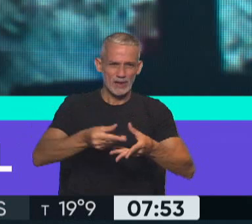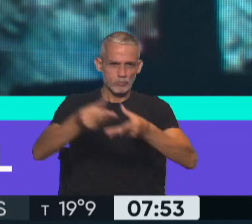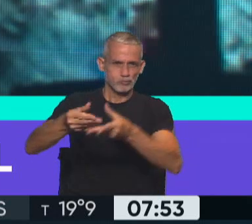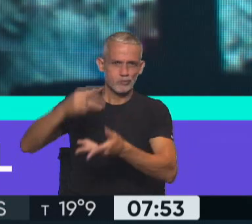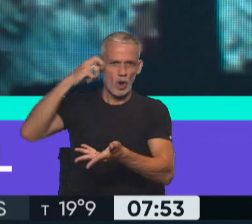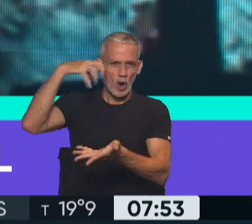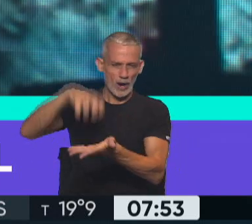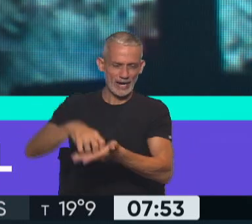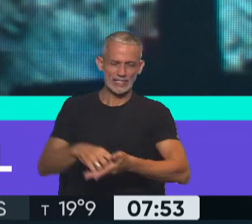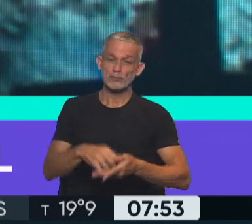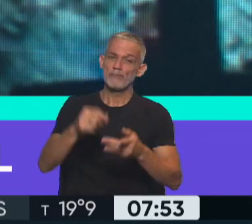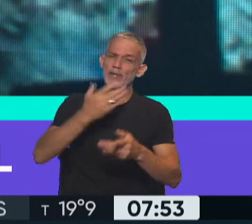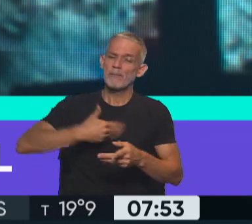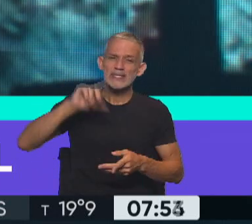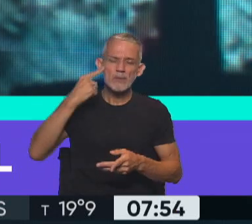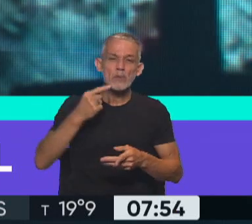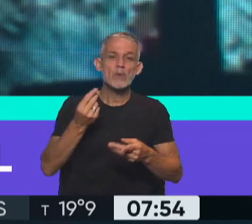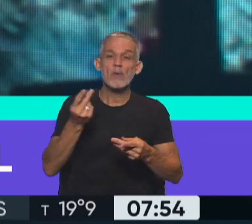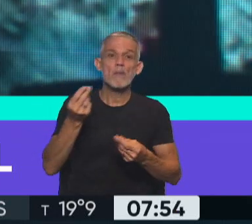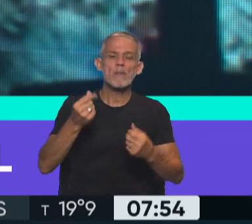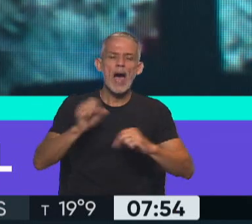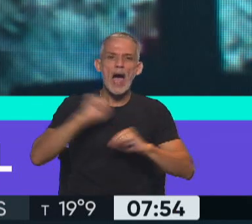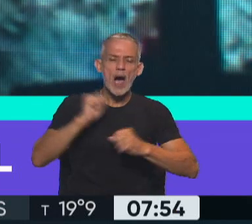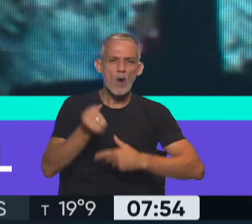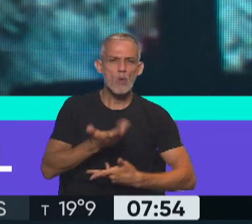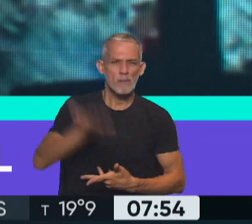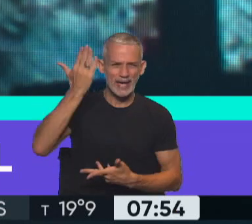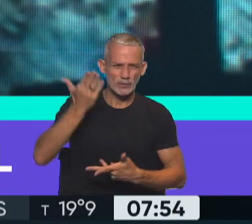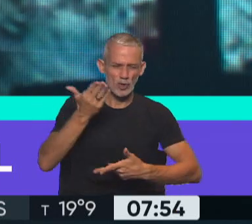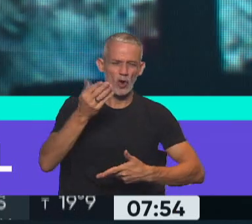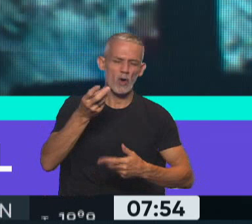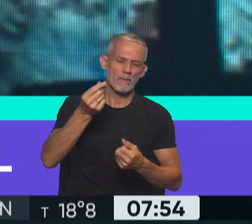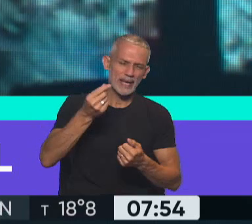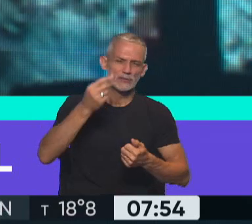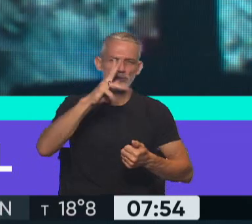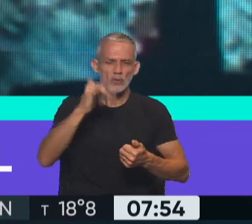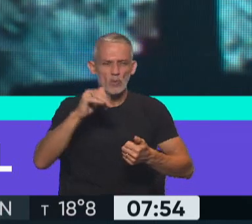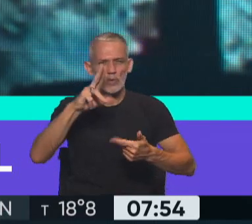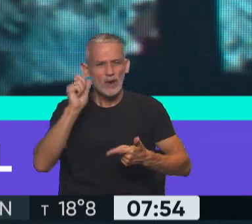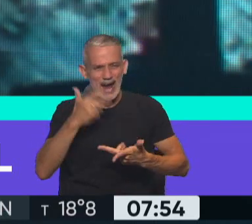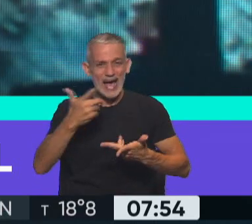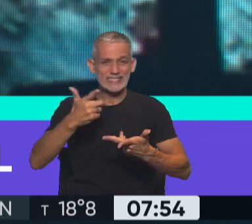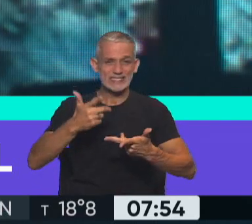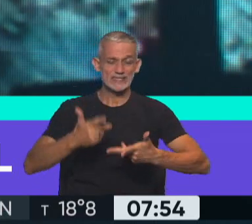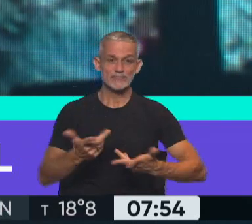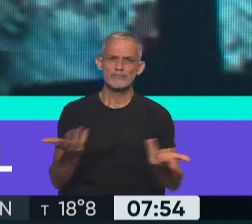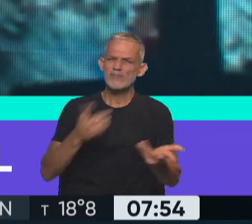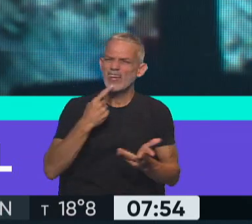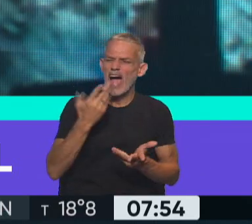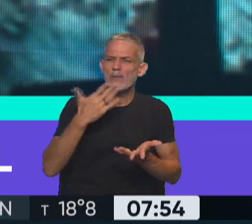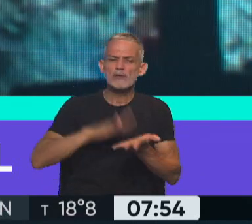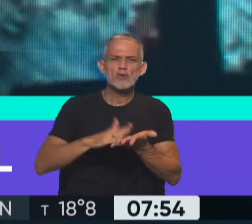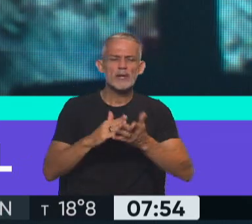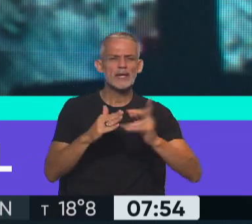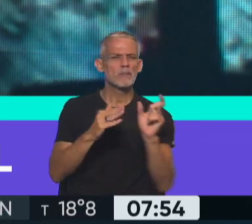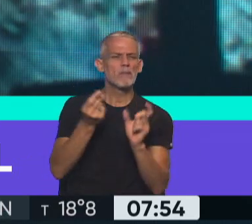hincapié el presidente en otro tema, tarifazos, habló de eso, la oposición luego también, ¿no? Se involucró con ese tema, pero ¿a qué se refiere cuando habla de